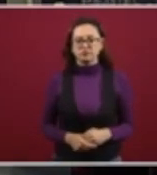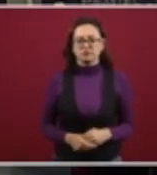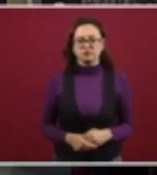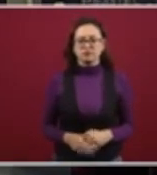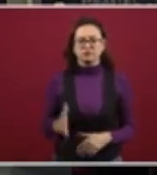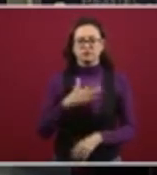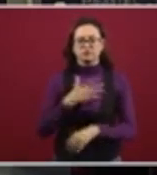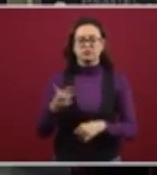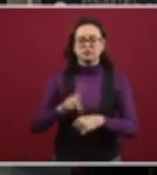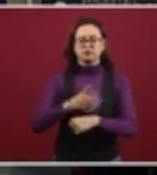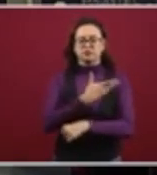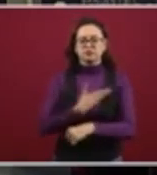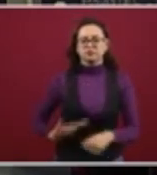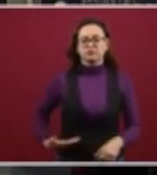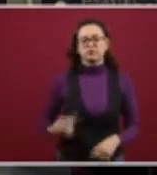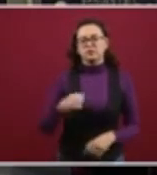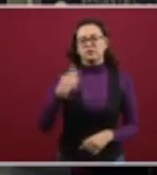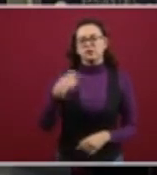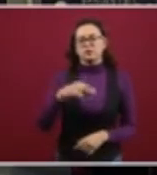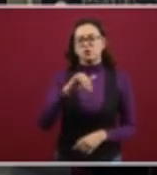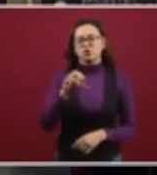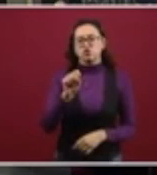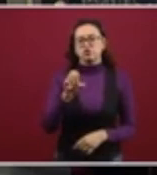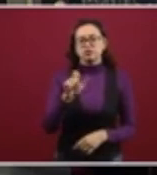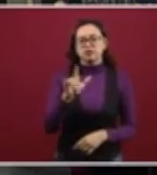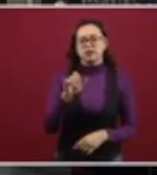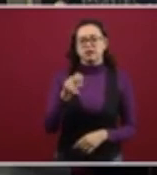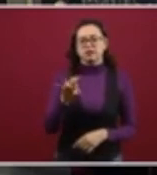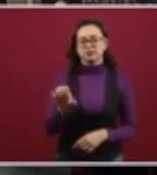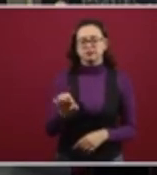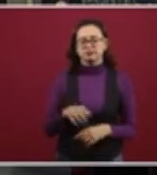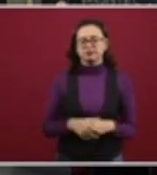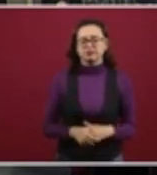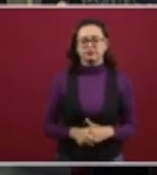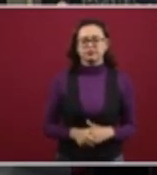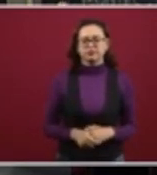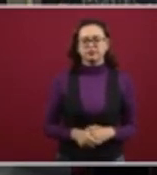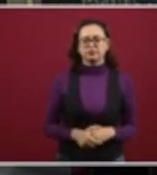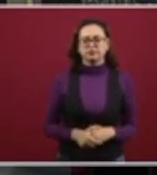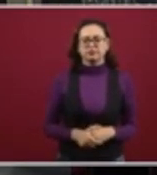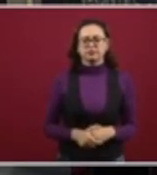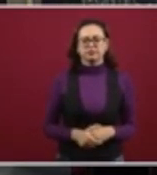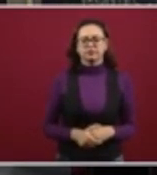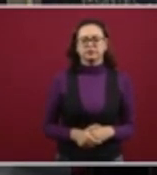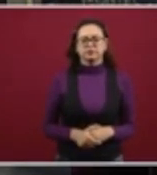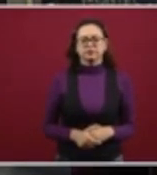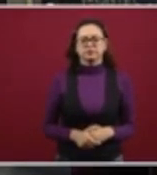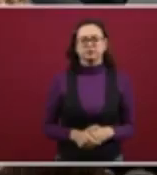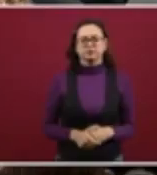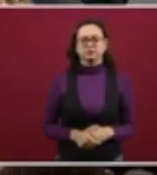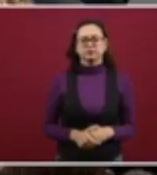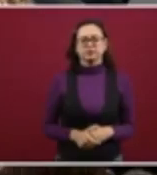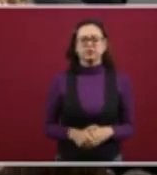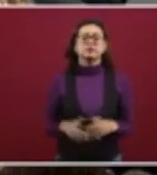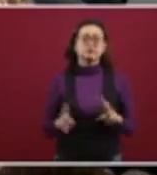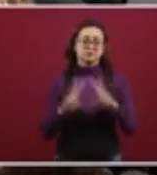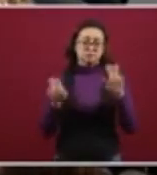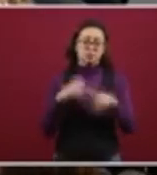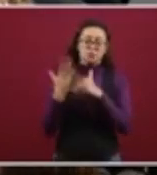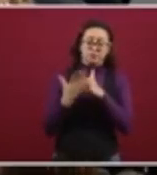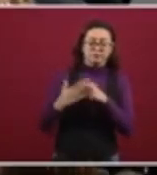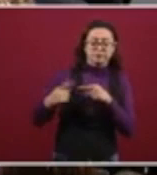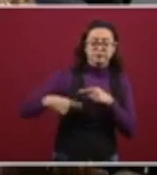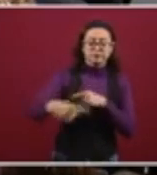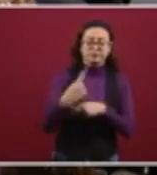Buenos días, presidente. Jocelyn Gutiérrez de Político.mx. Retomando un poco la línea de la visita de Mike Pompeo y la reunión